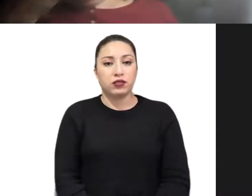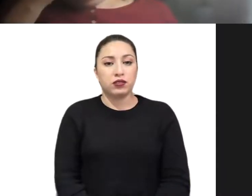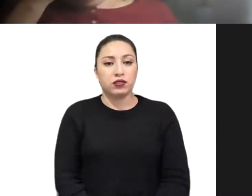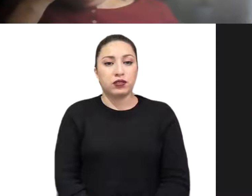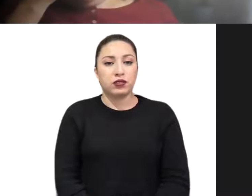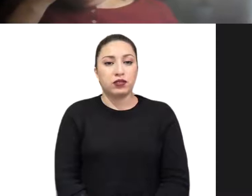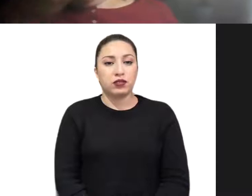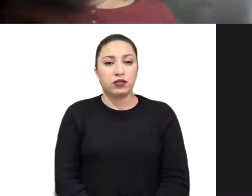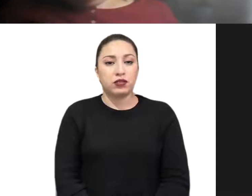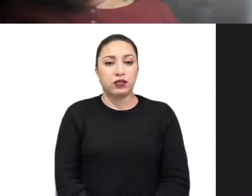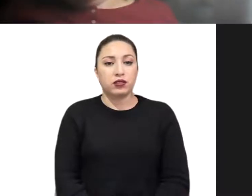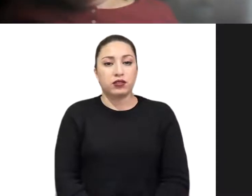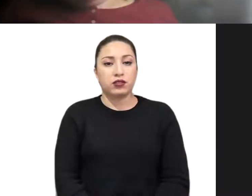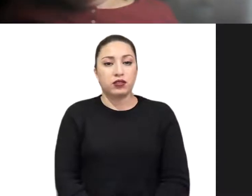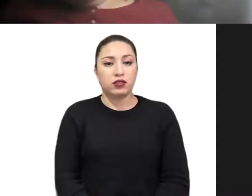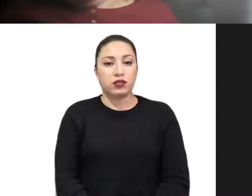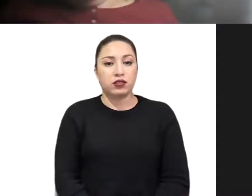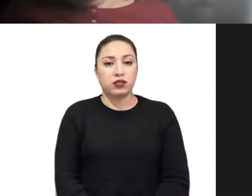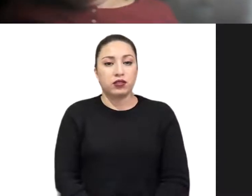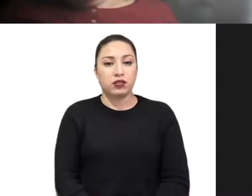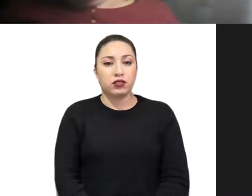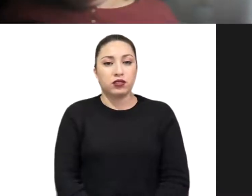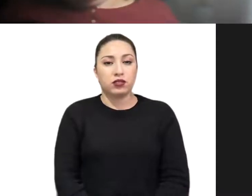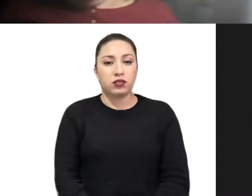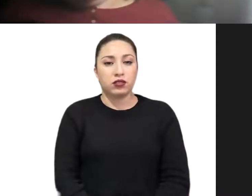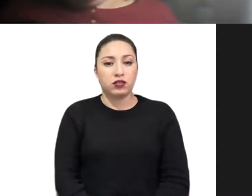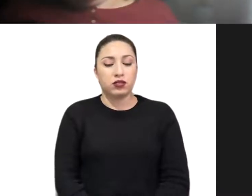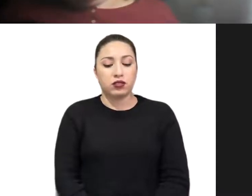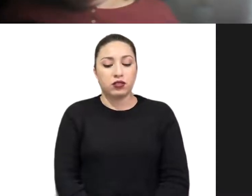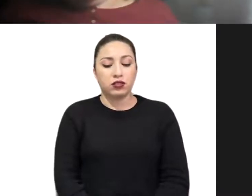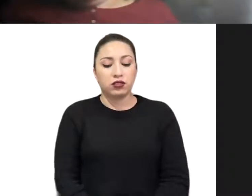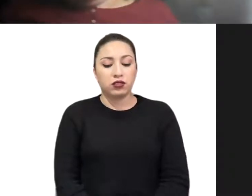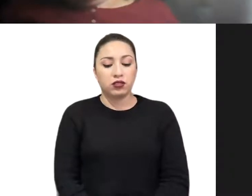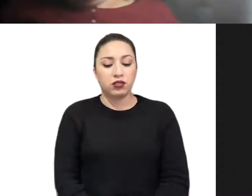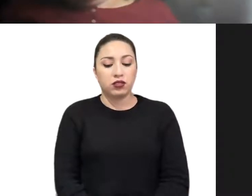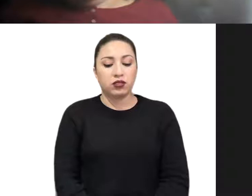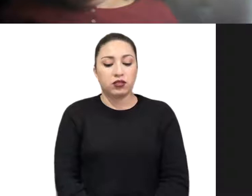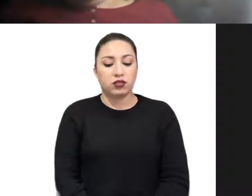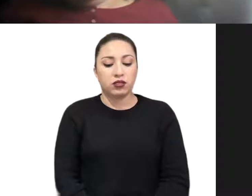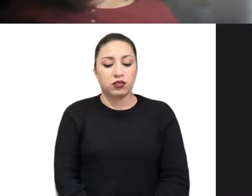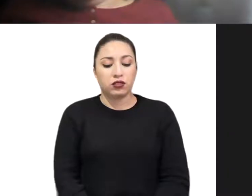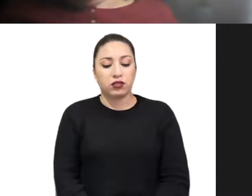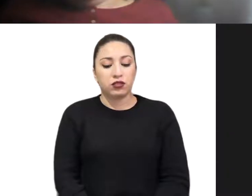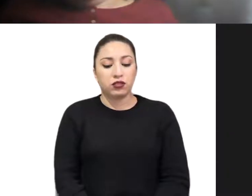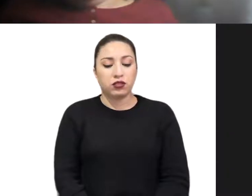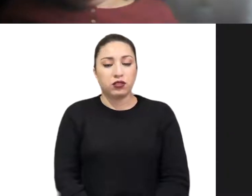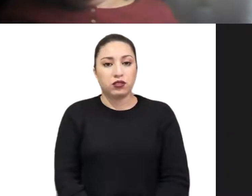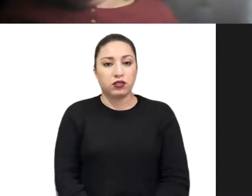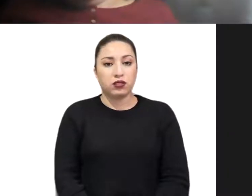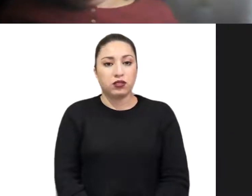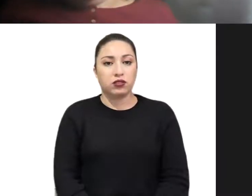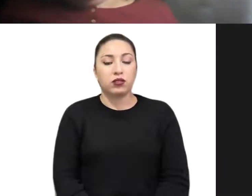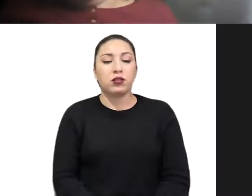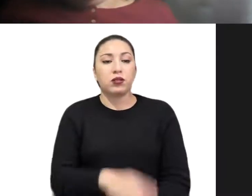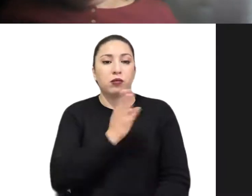puedo presentación. empezar a pasar la presentación en cuanto me la empiecen a proyectar. Bueno, empiezo